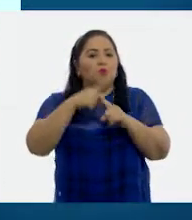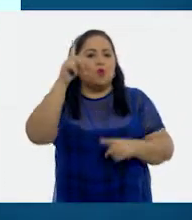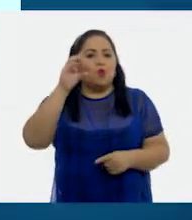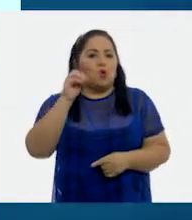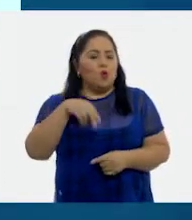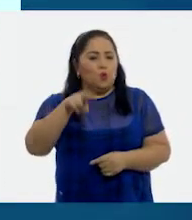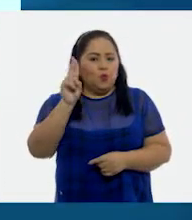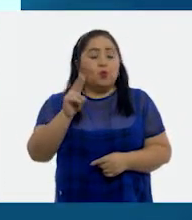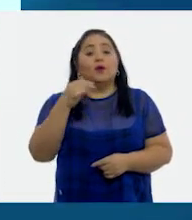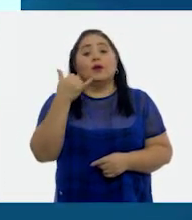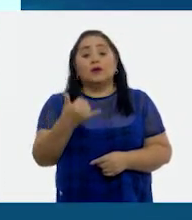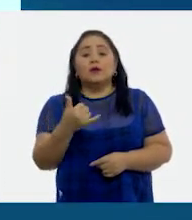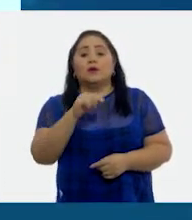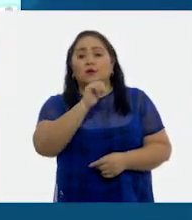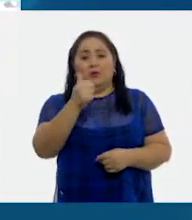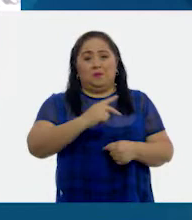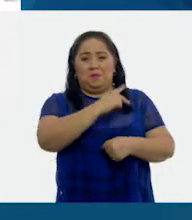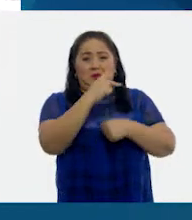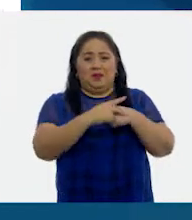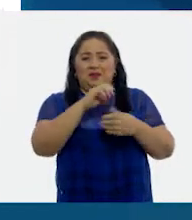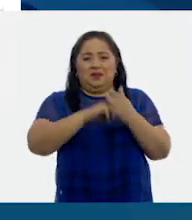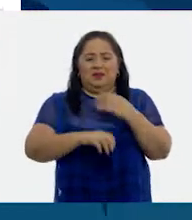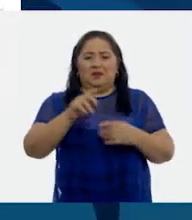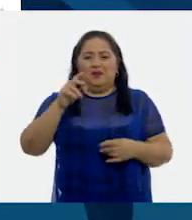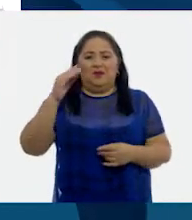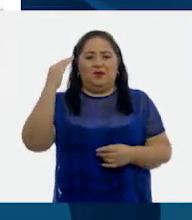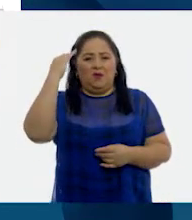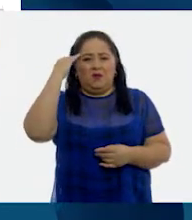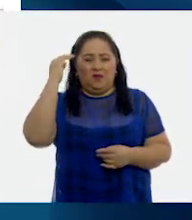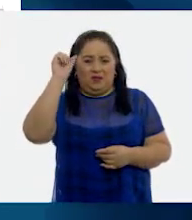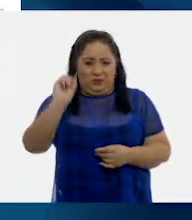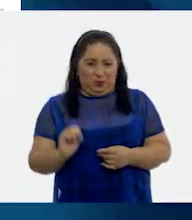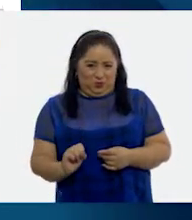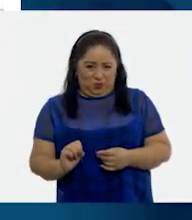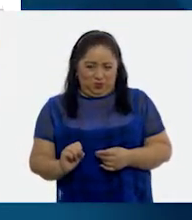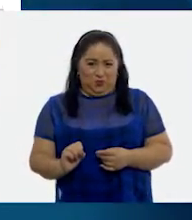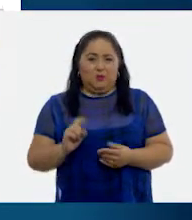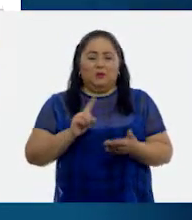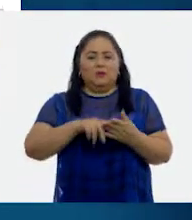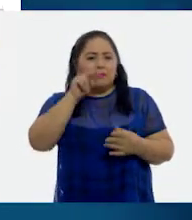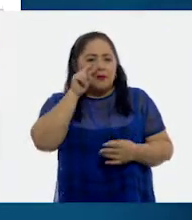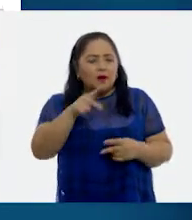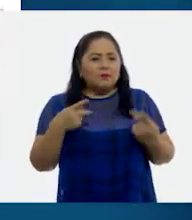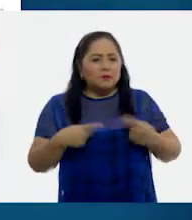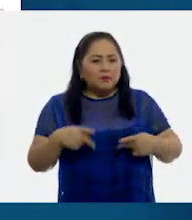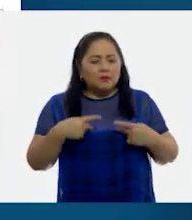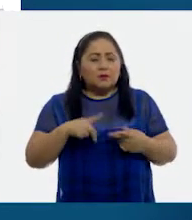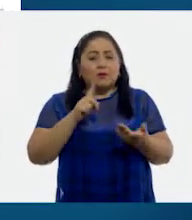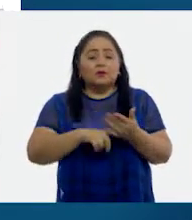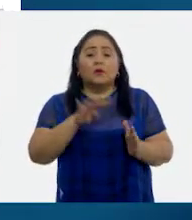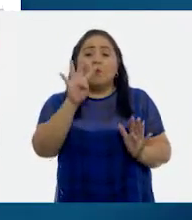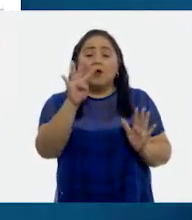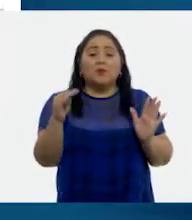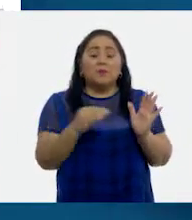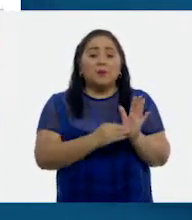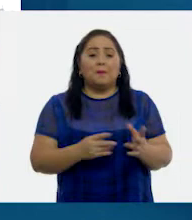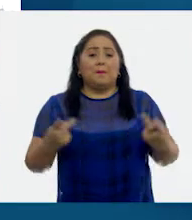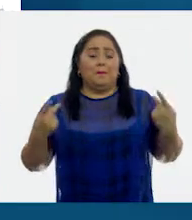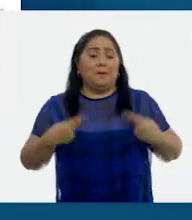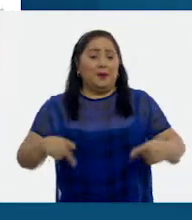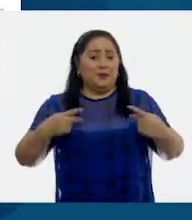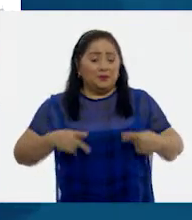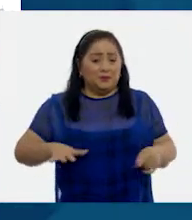ONU, mientras que en países como Corea del Sur, se considera urbana la población que cuenta con 4.000